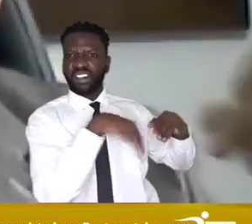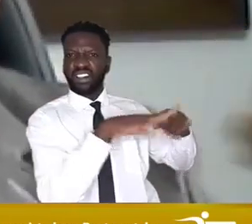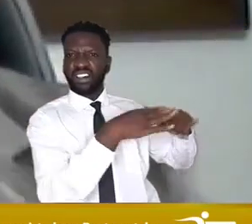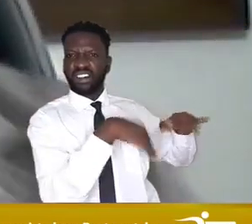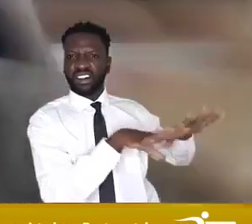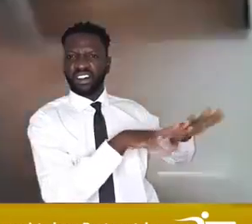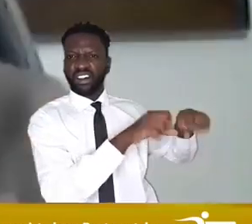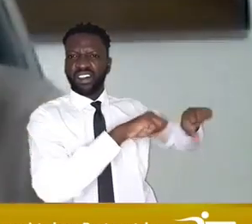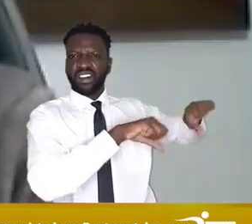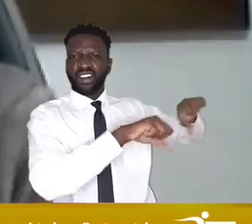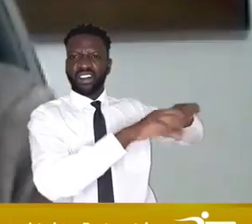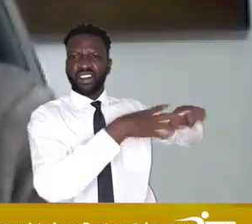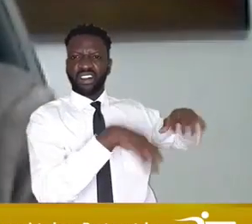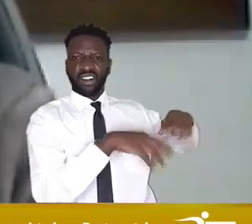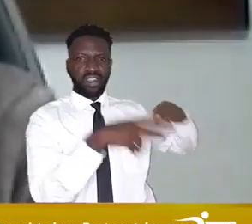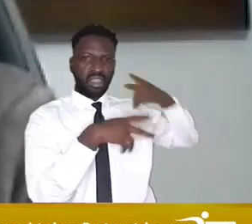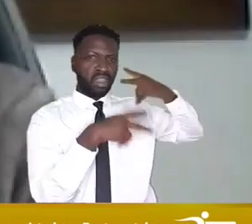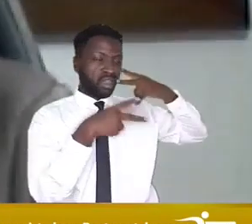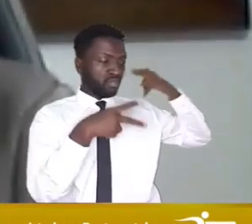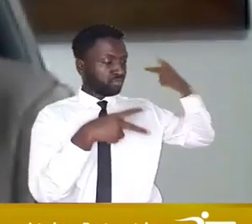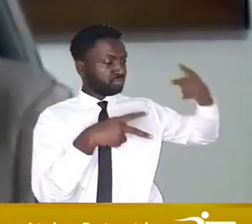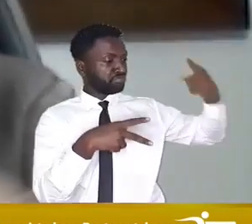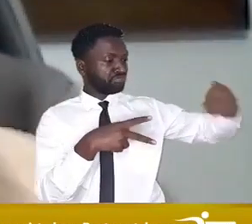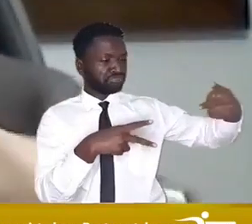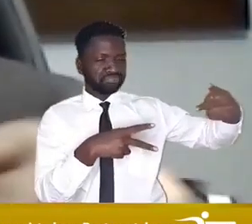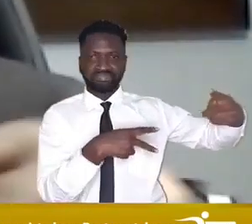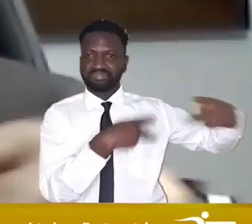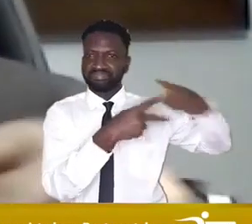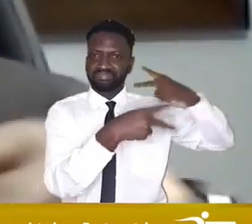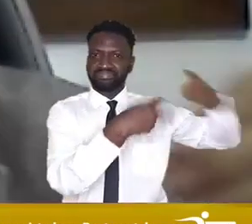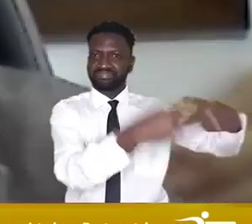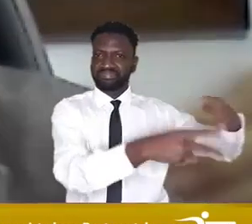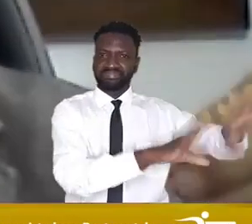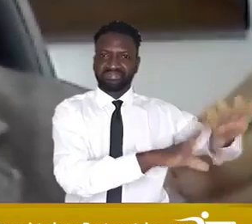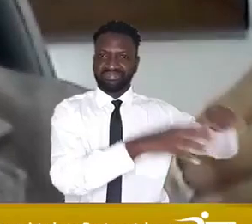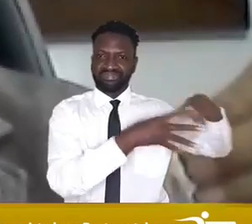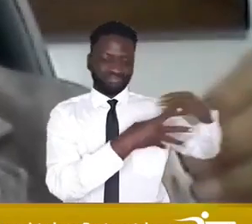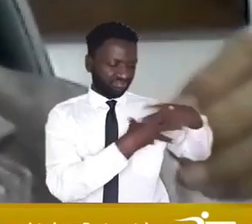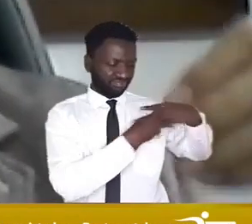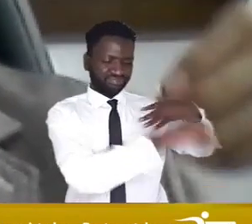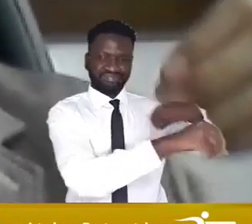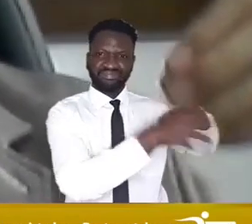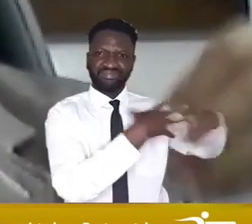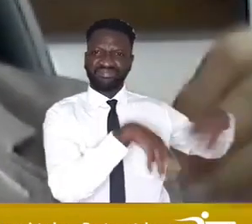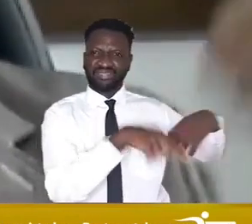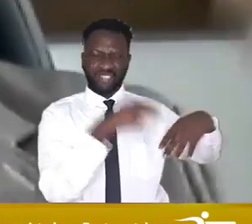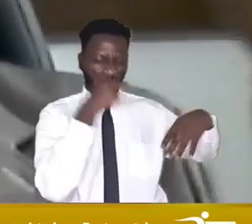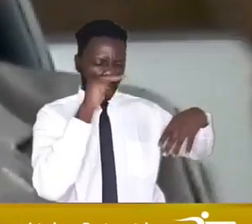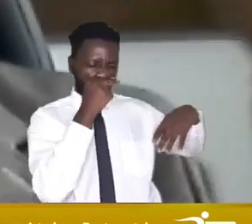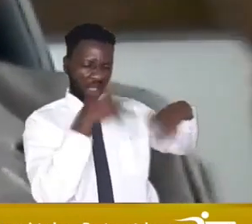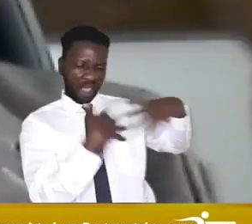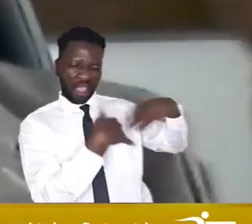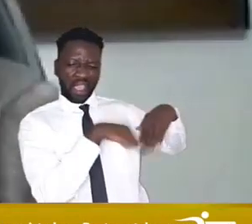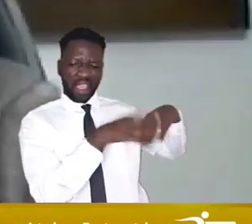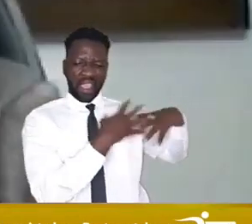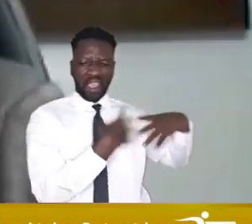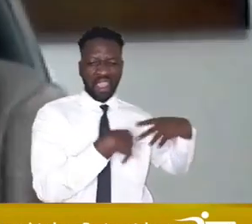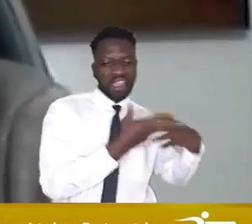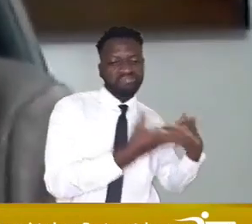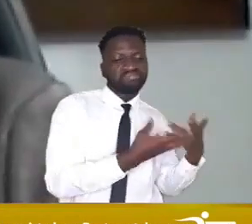lo fabuloso. Hay que quitarle esas niñadas de genealogías